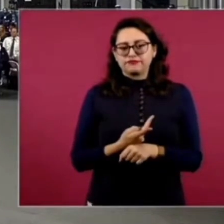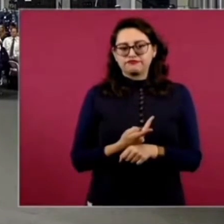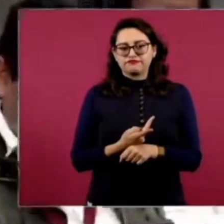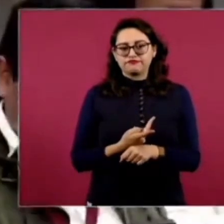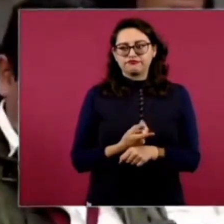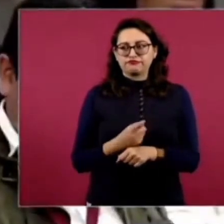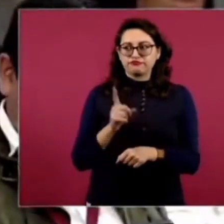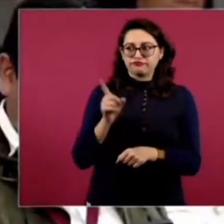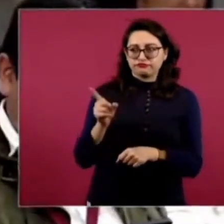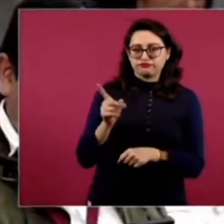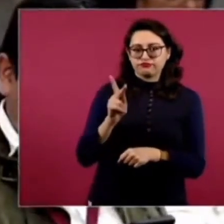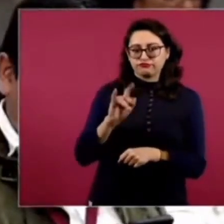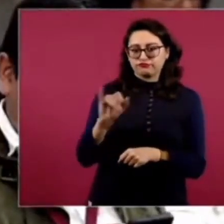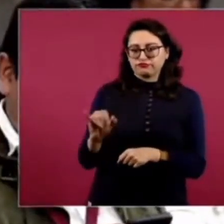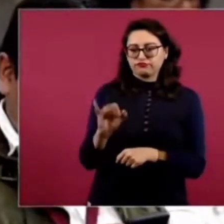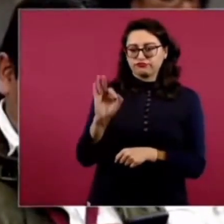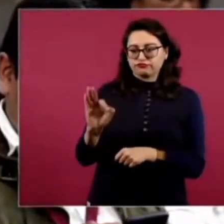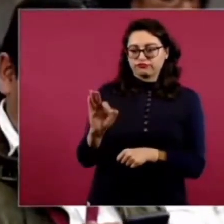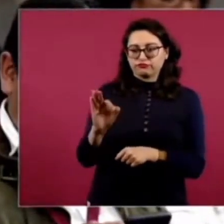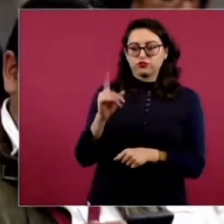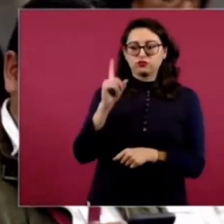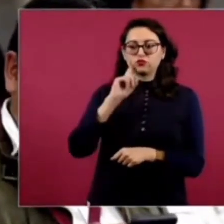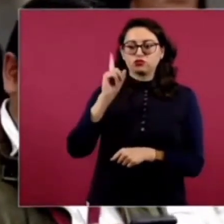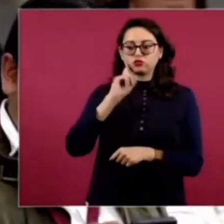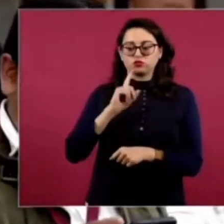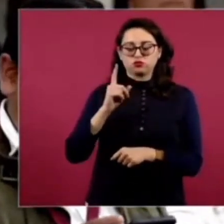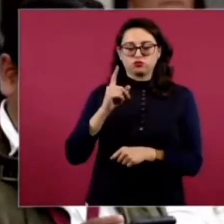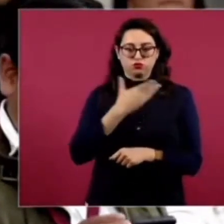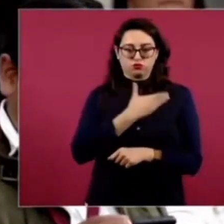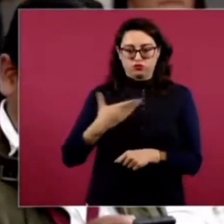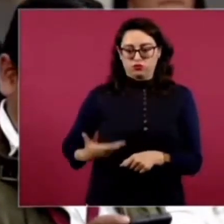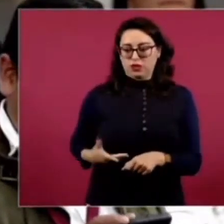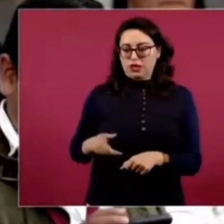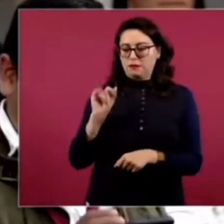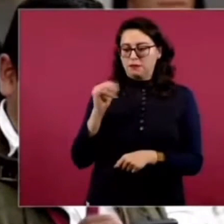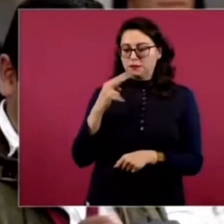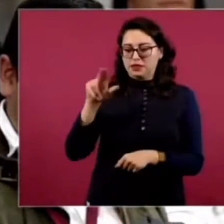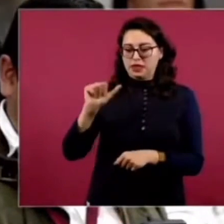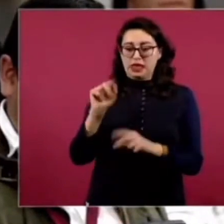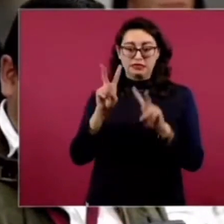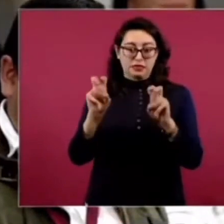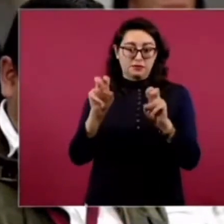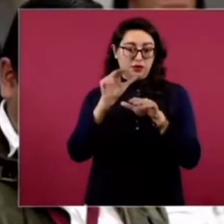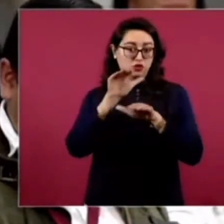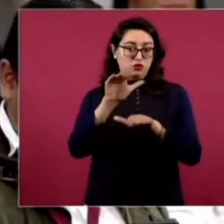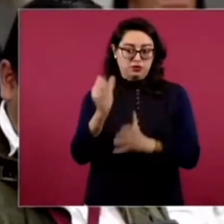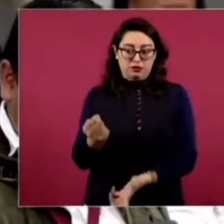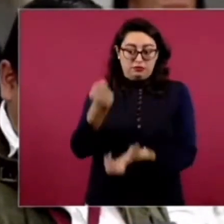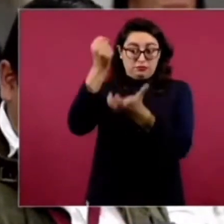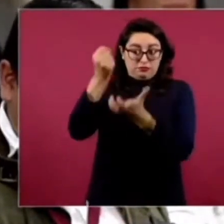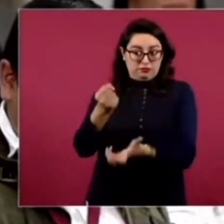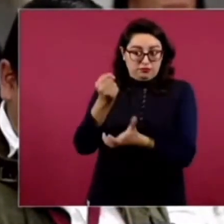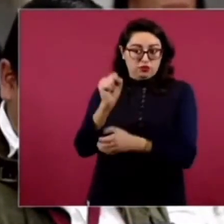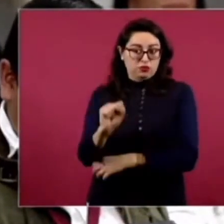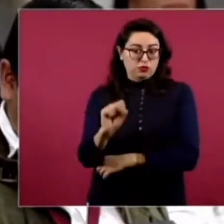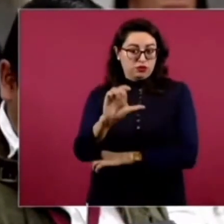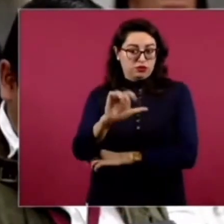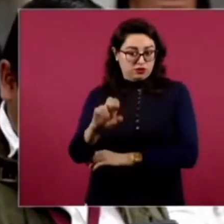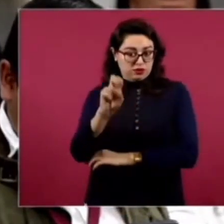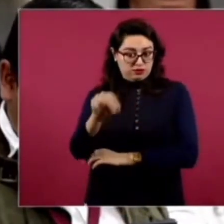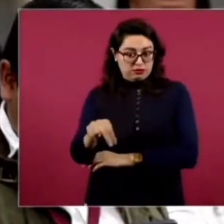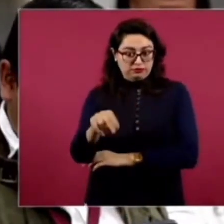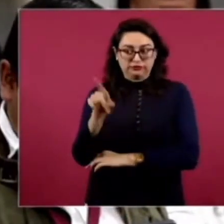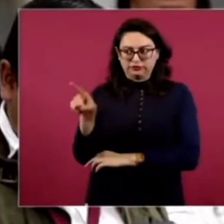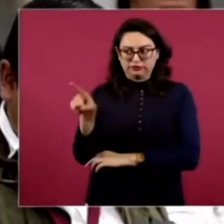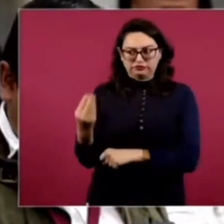Poder Judicial a través de la ministra Piña sobre su presupuesto, sobre todo esto que está en torno a lo que incluso